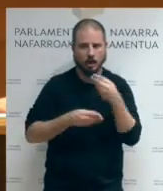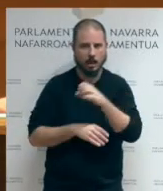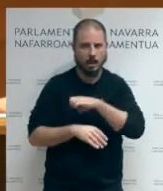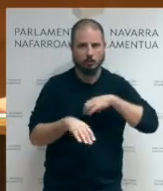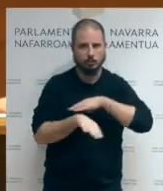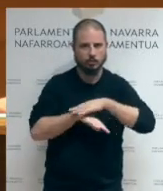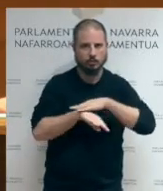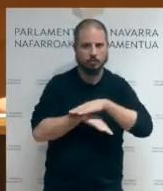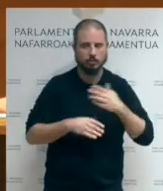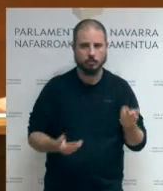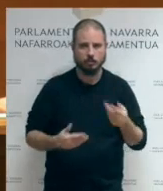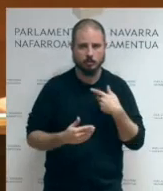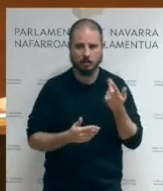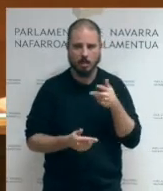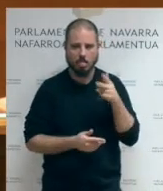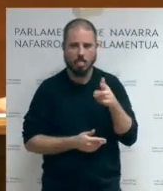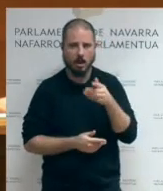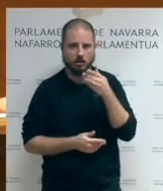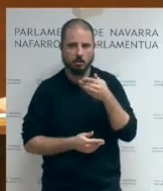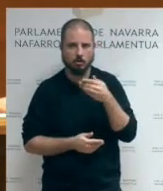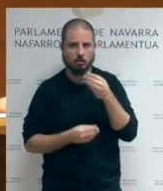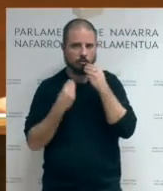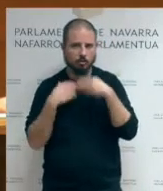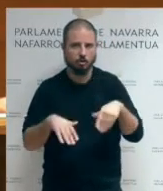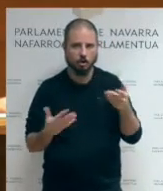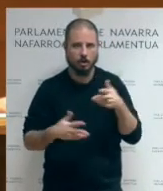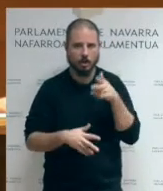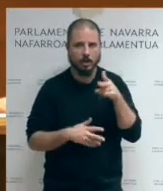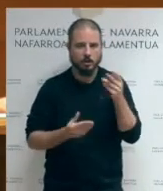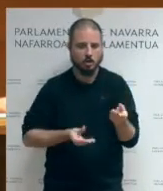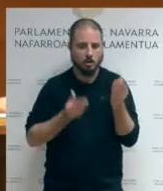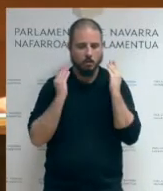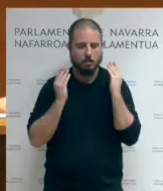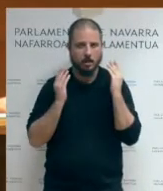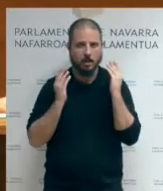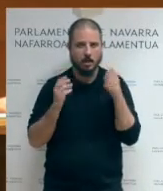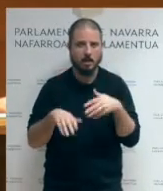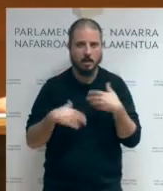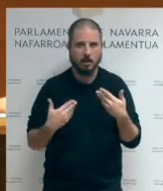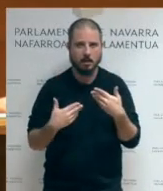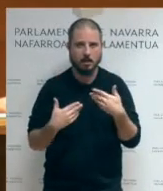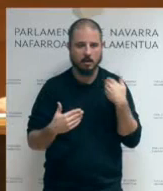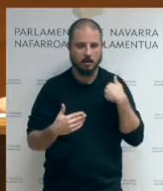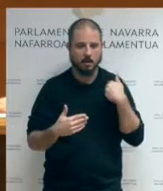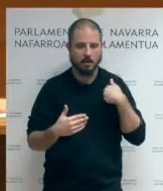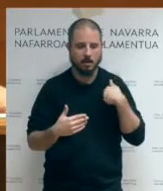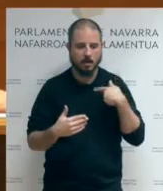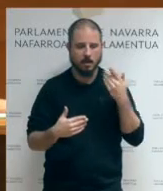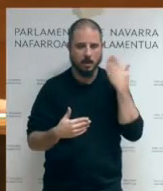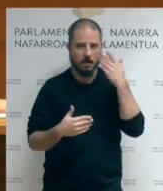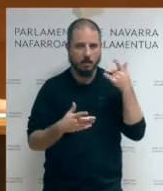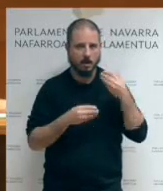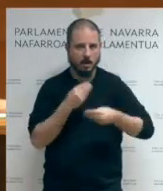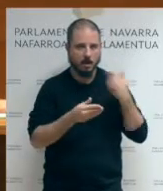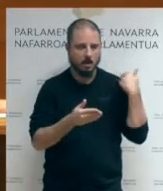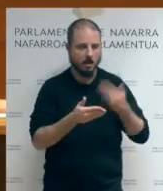y de la ostentación de derechos históricos, derechos y competencias que, por lo tanto, ya venían ejerciéndose en Navarra y,